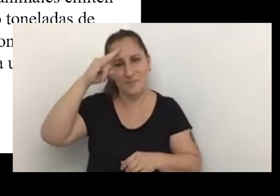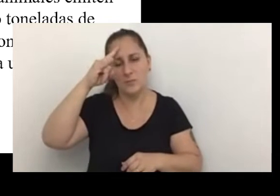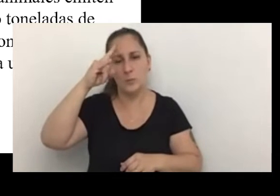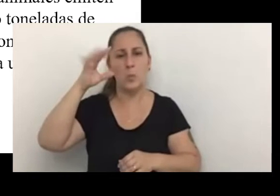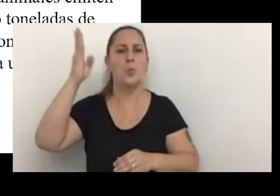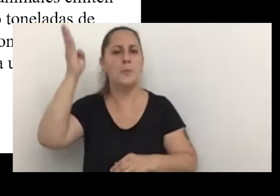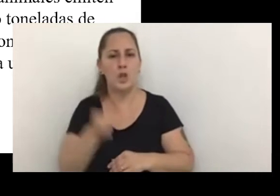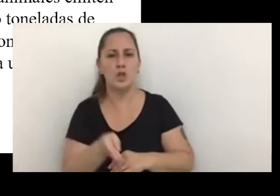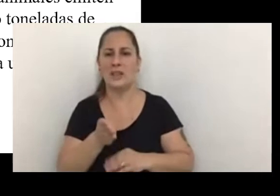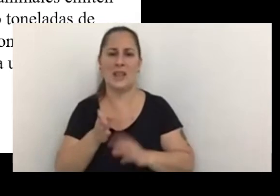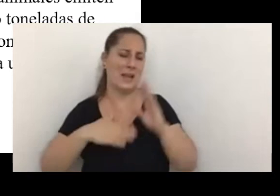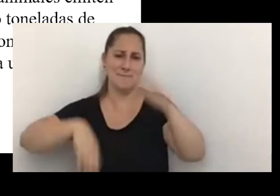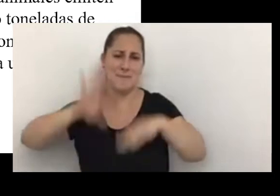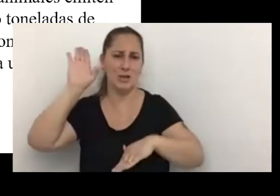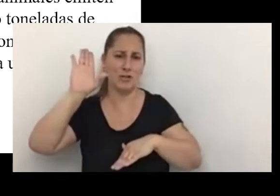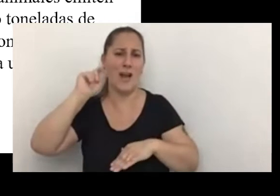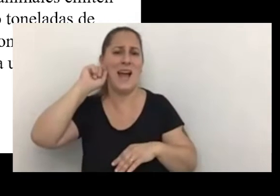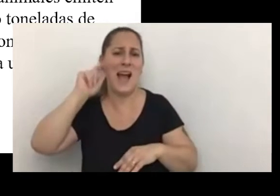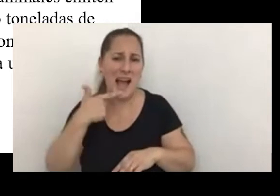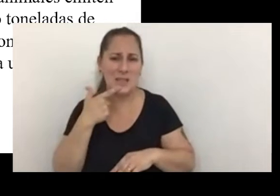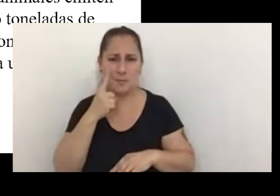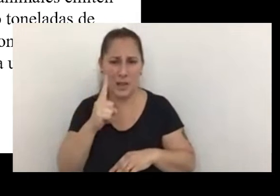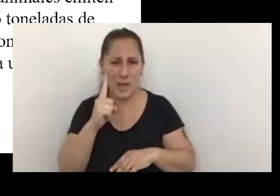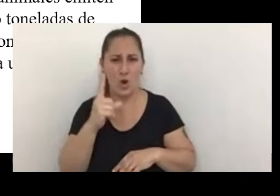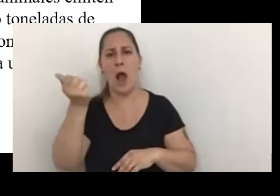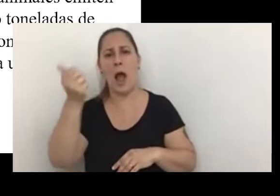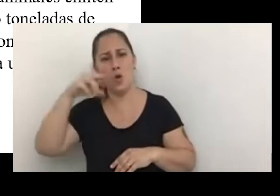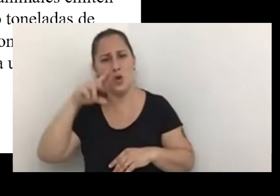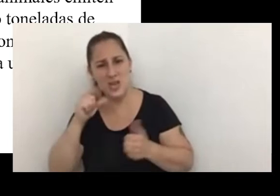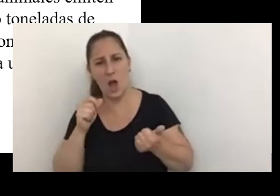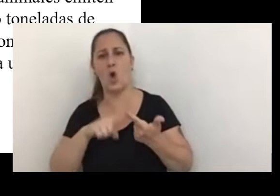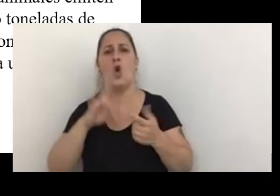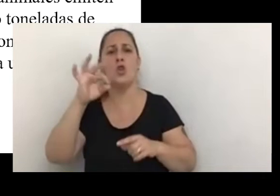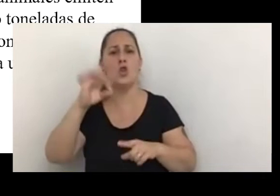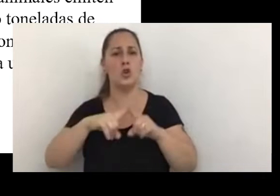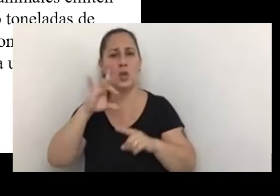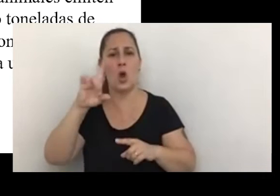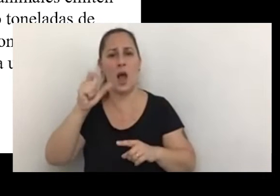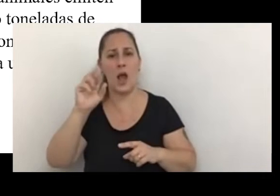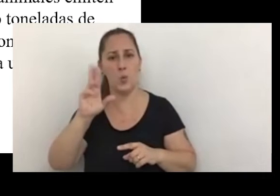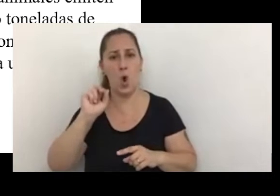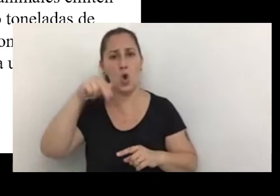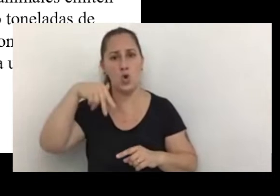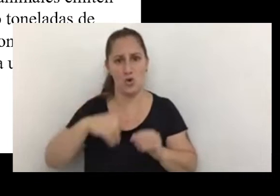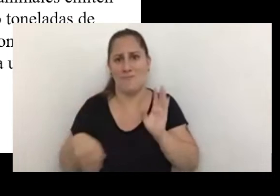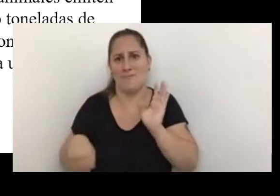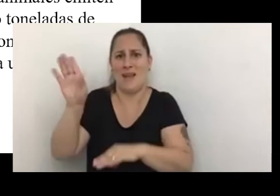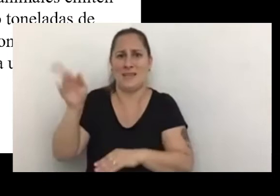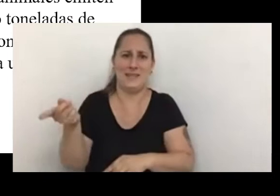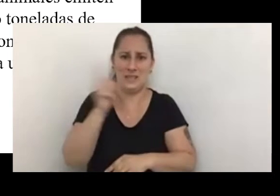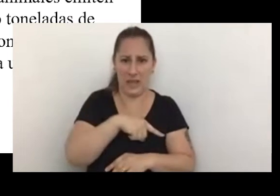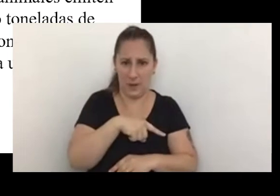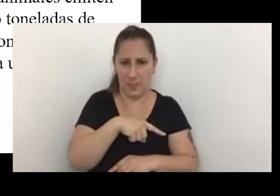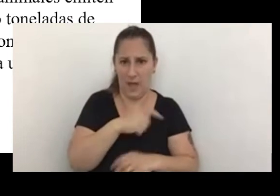superior a gases nocivos como el amoníaco o el dióxido de carbono del que se emiten los